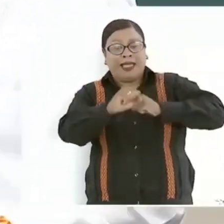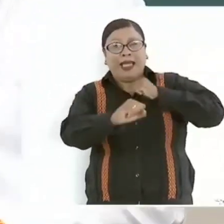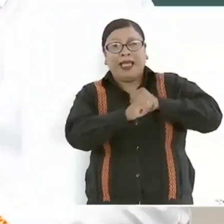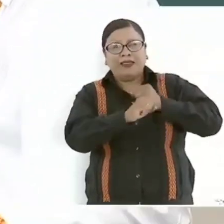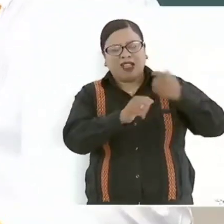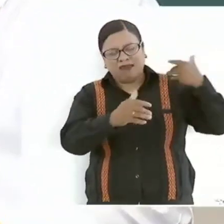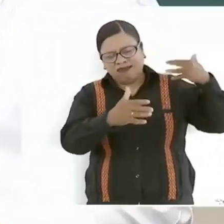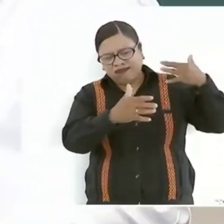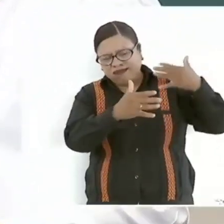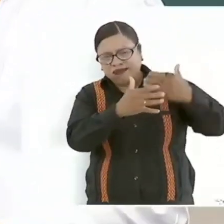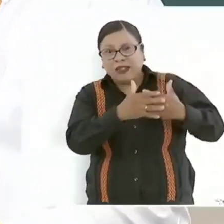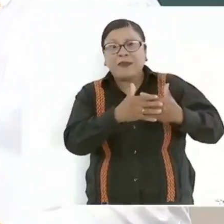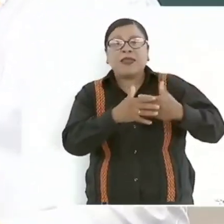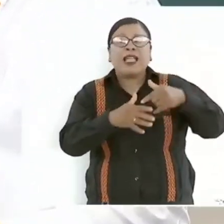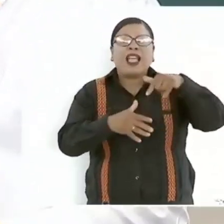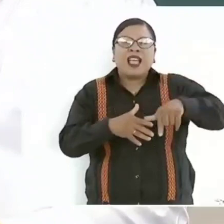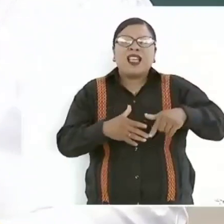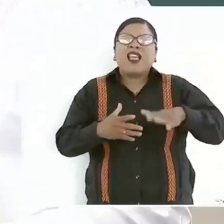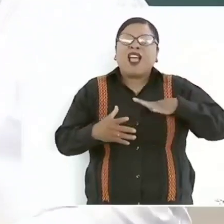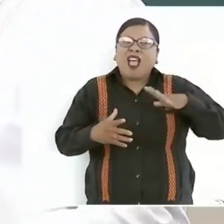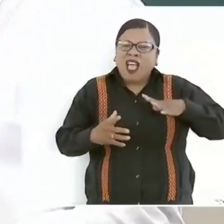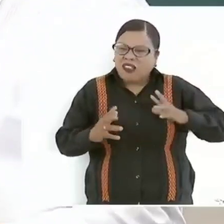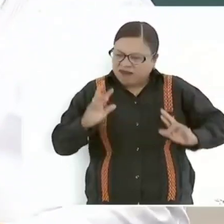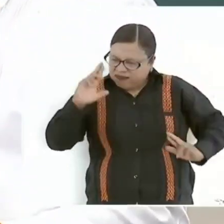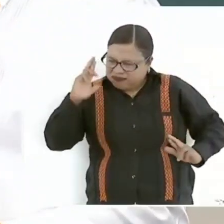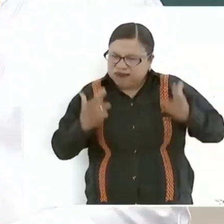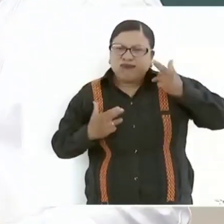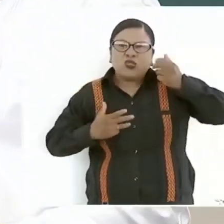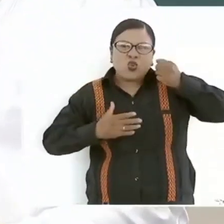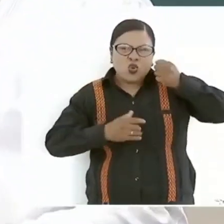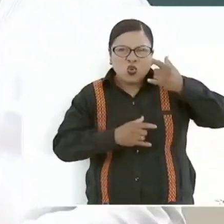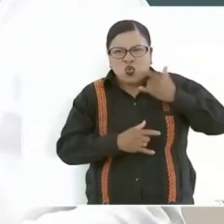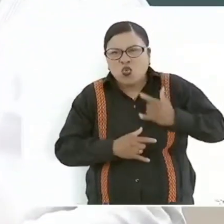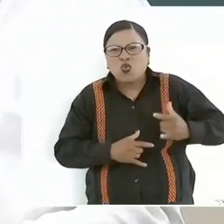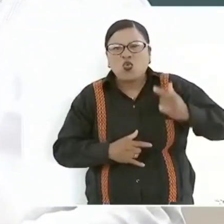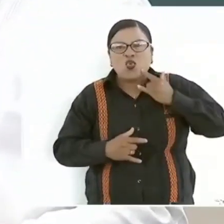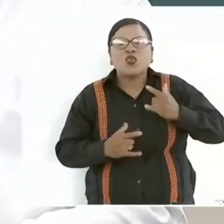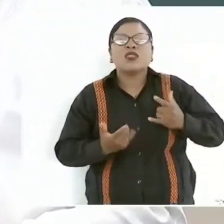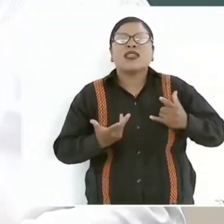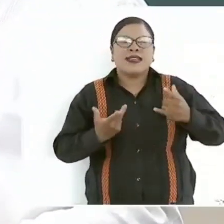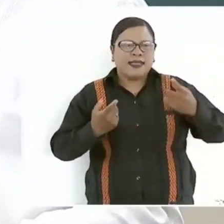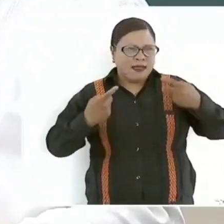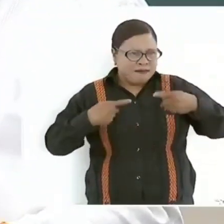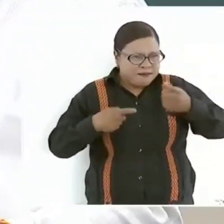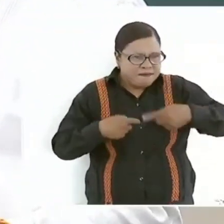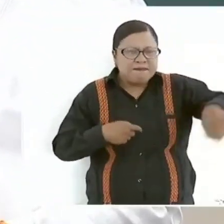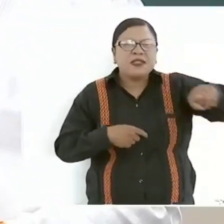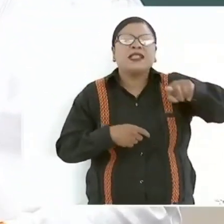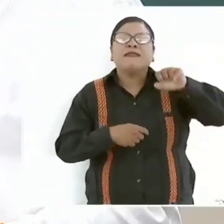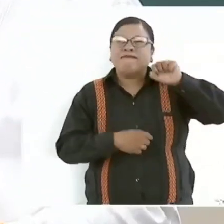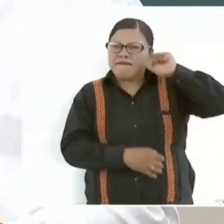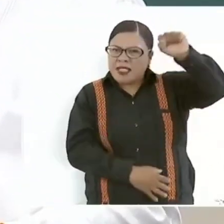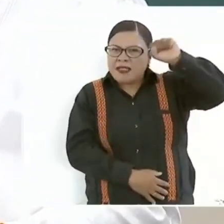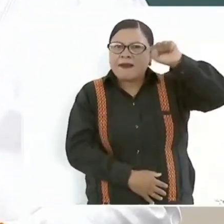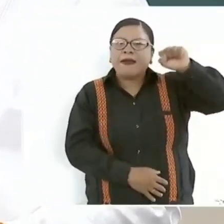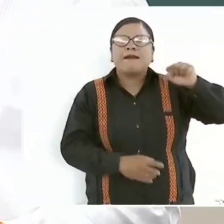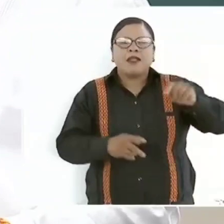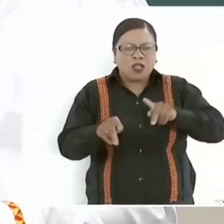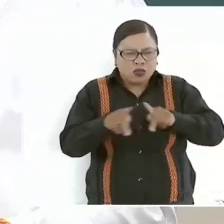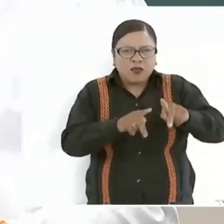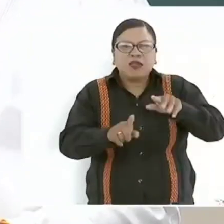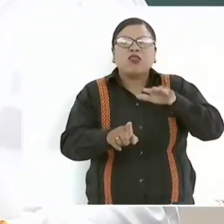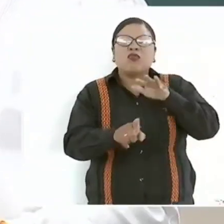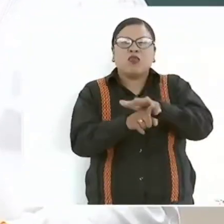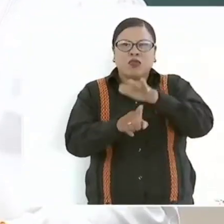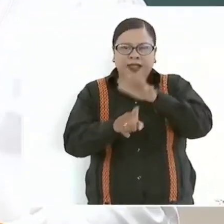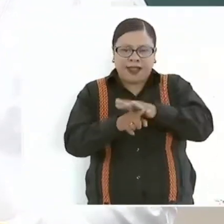han surgido la rebeldía y la resistencia de la lucha social, democrática y popular